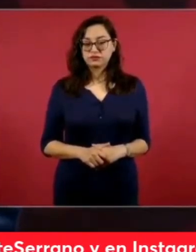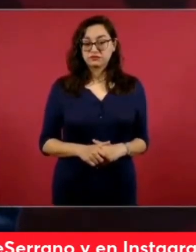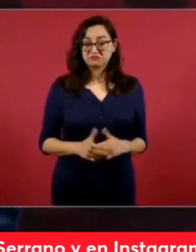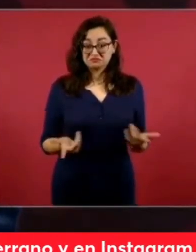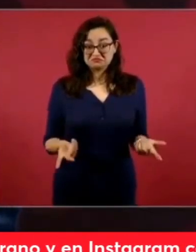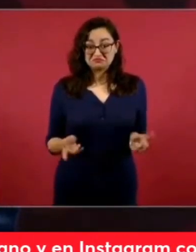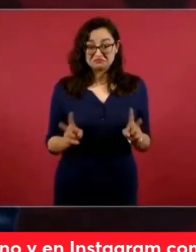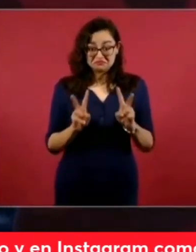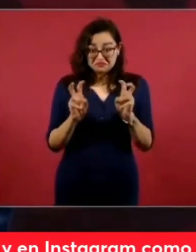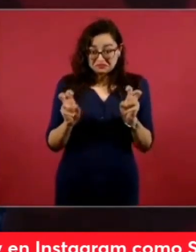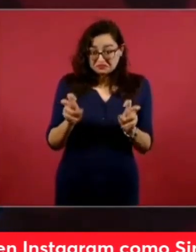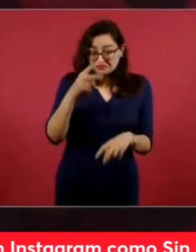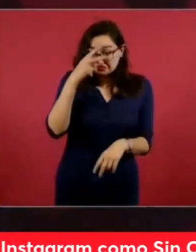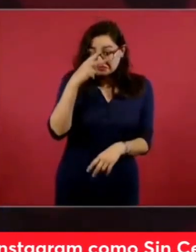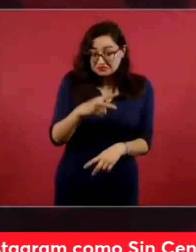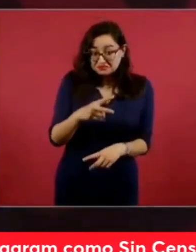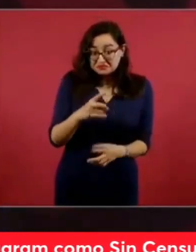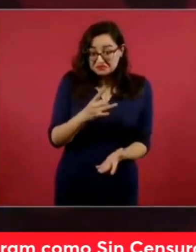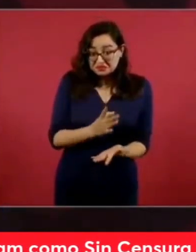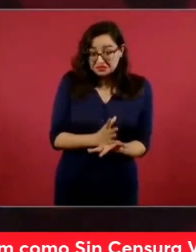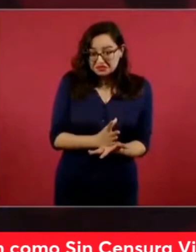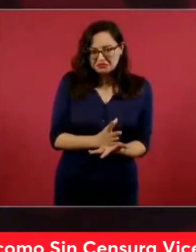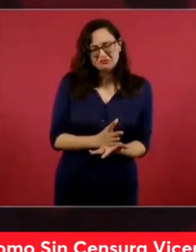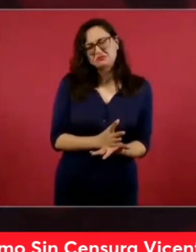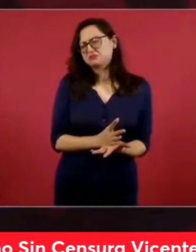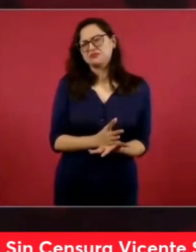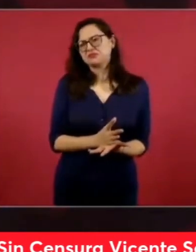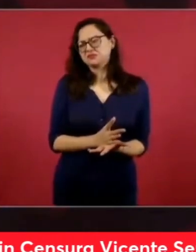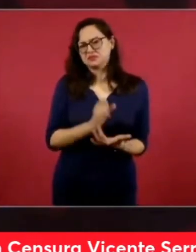La mayor parte de los